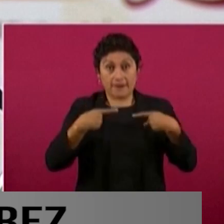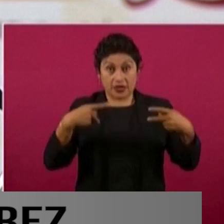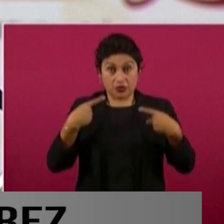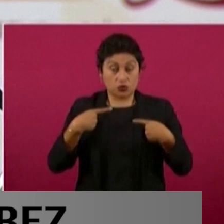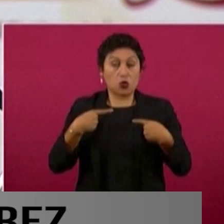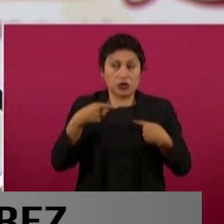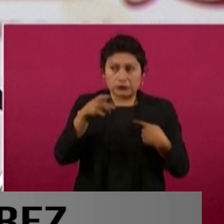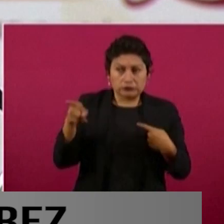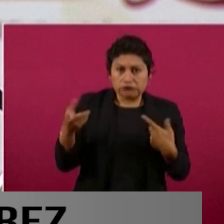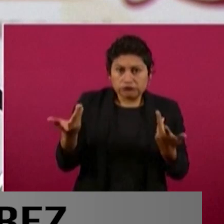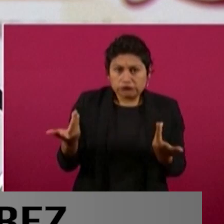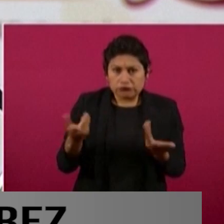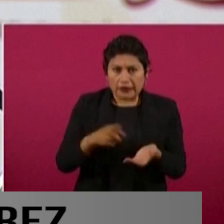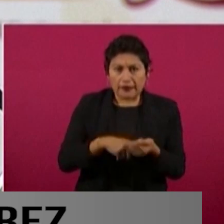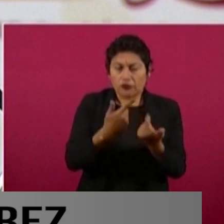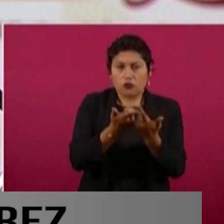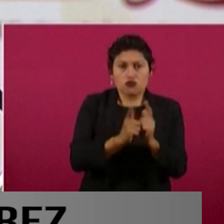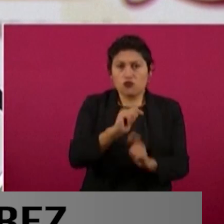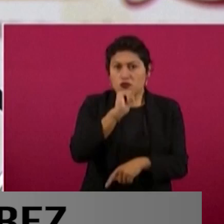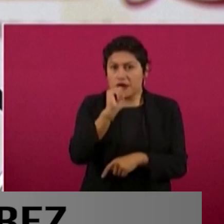civil, inocente,